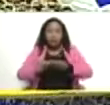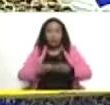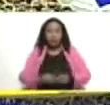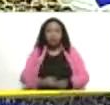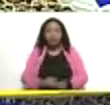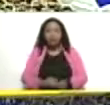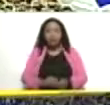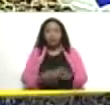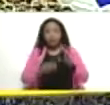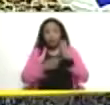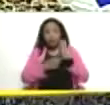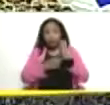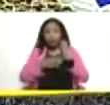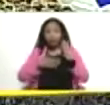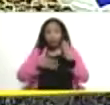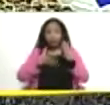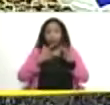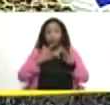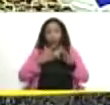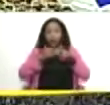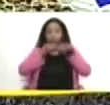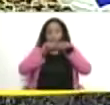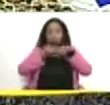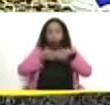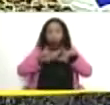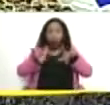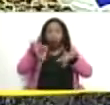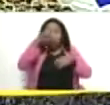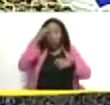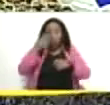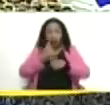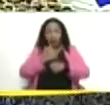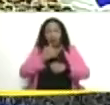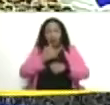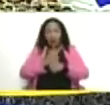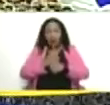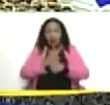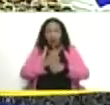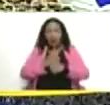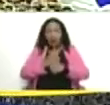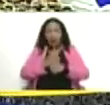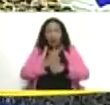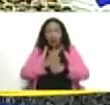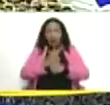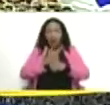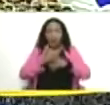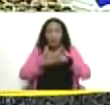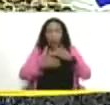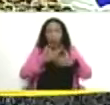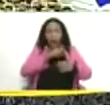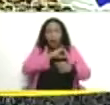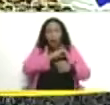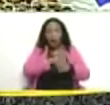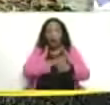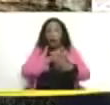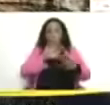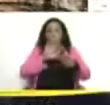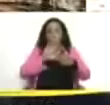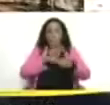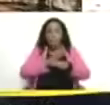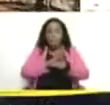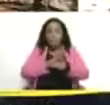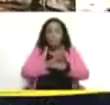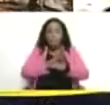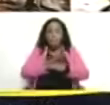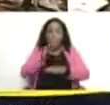Y verdaderamente pudiéramos decir que el despliegue de esas operaciones fueron fortaleciendo lo que se llama el músculo militar de la